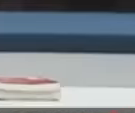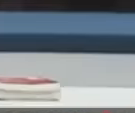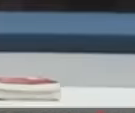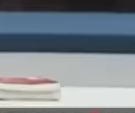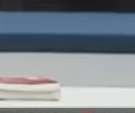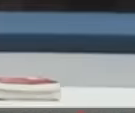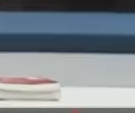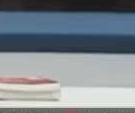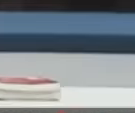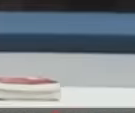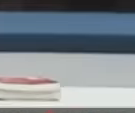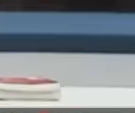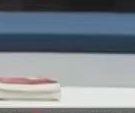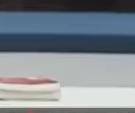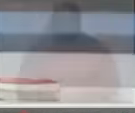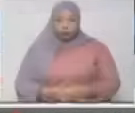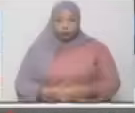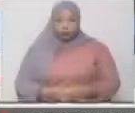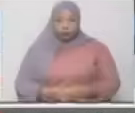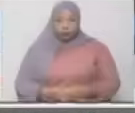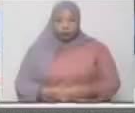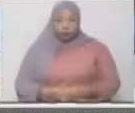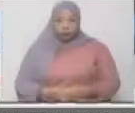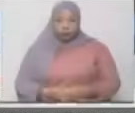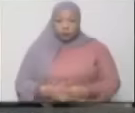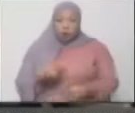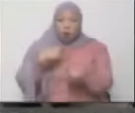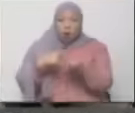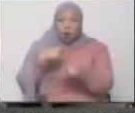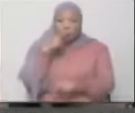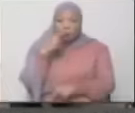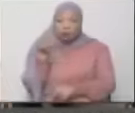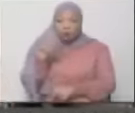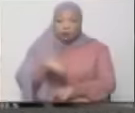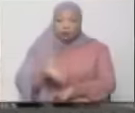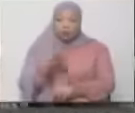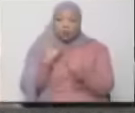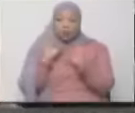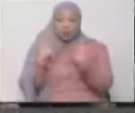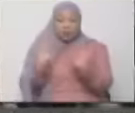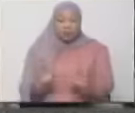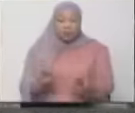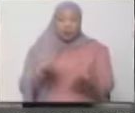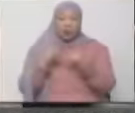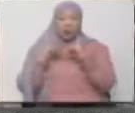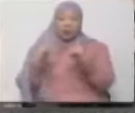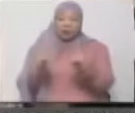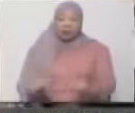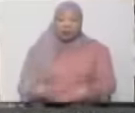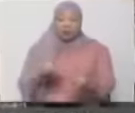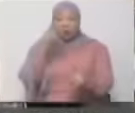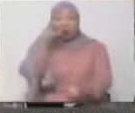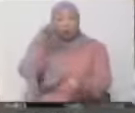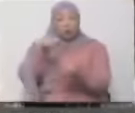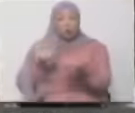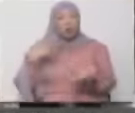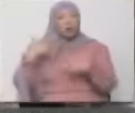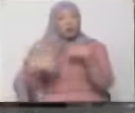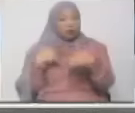Maduro Más, programa especial, horario especial, decisiones, líneas, acciones.